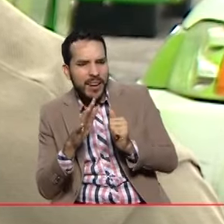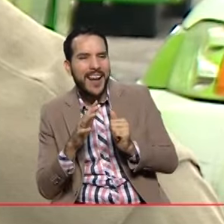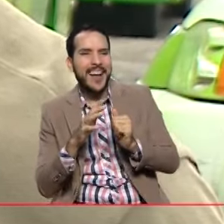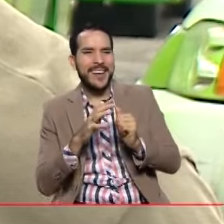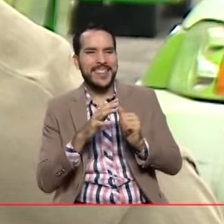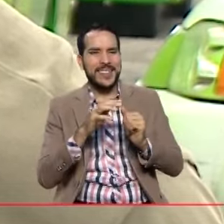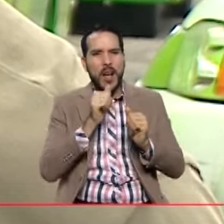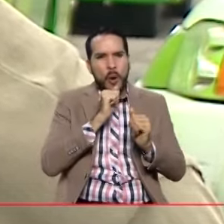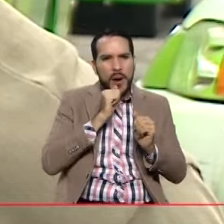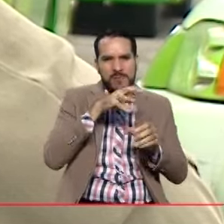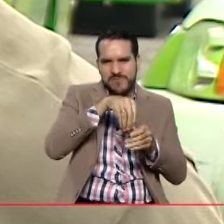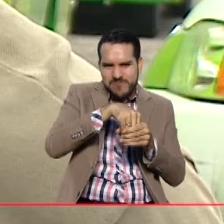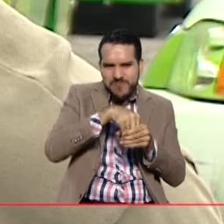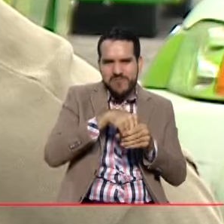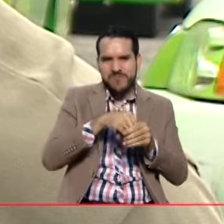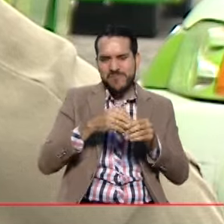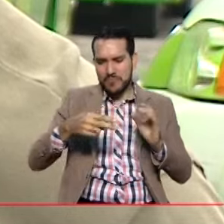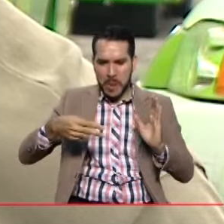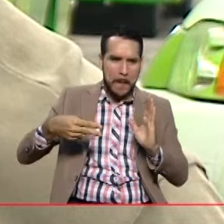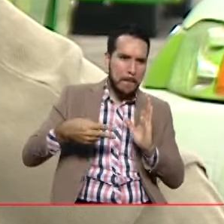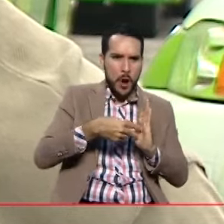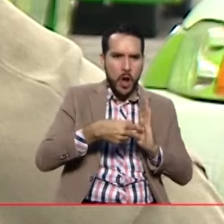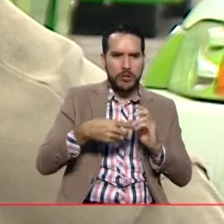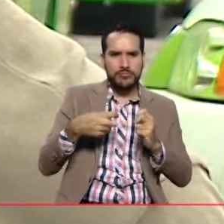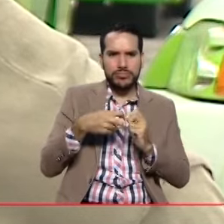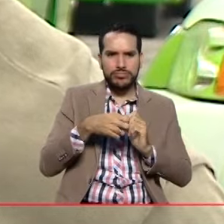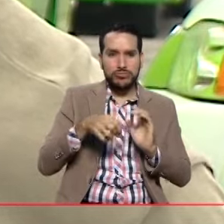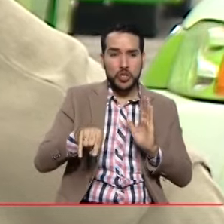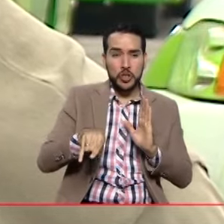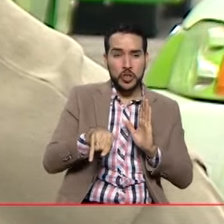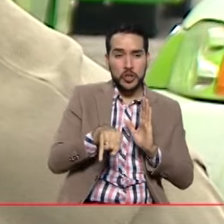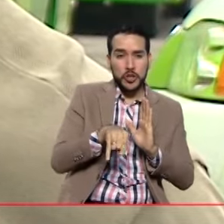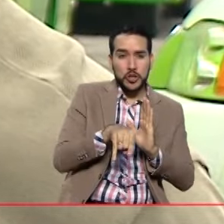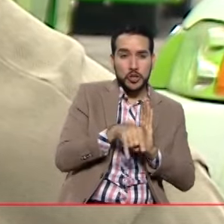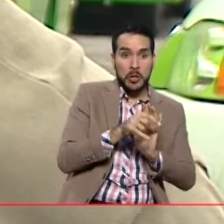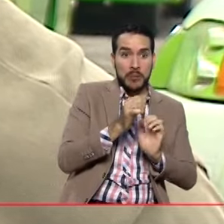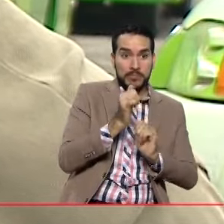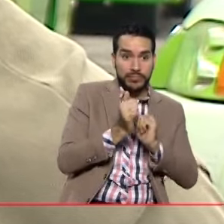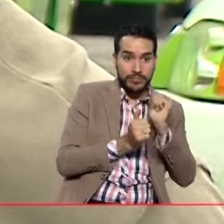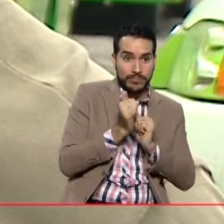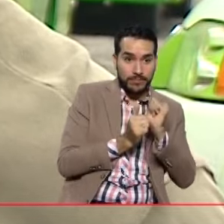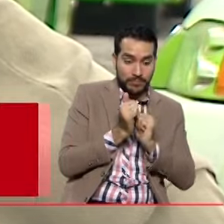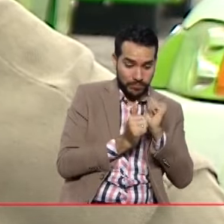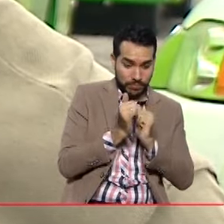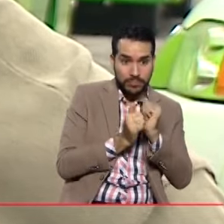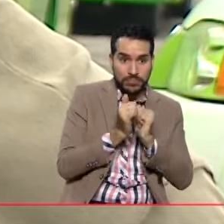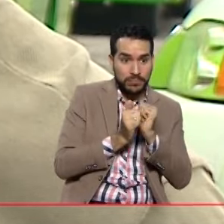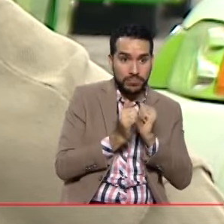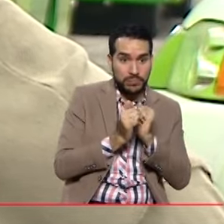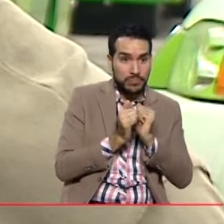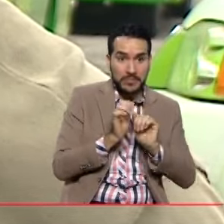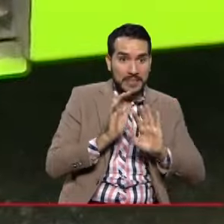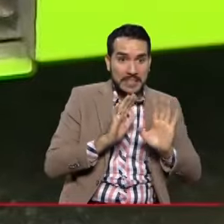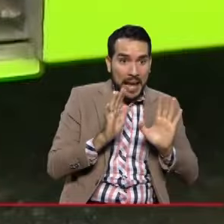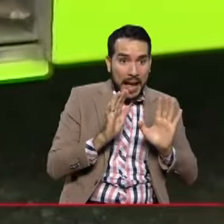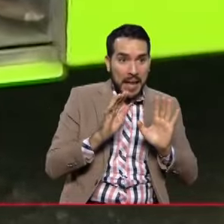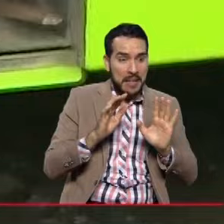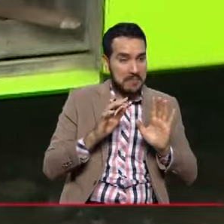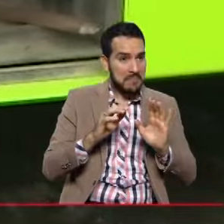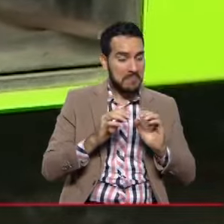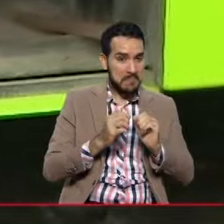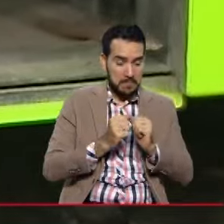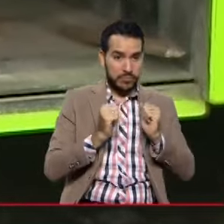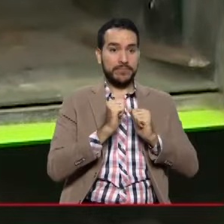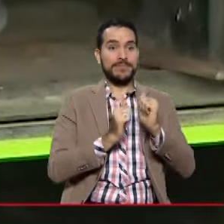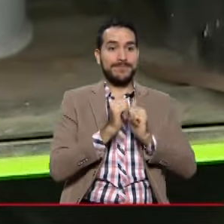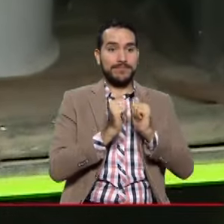batería. En el momento en que se hace la ignición del motor, entonces ya se activa el electrolito con la